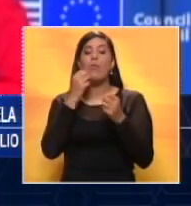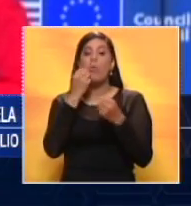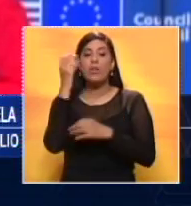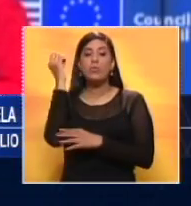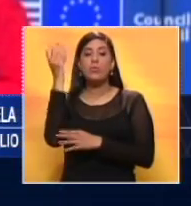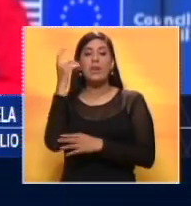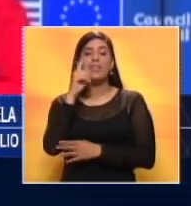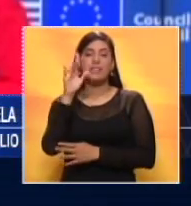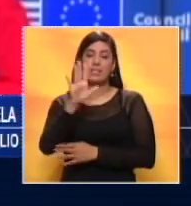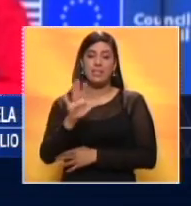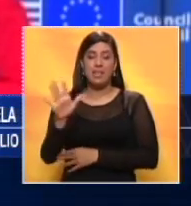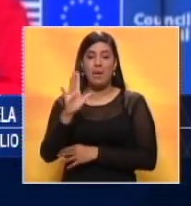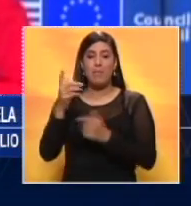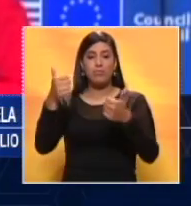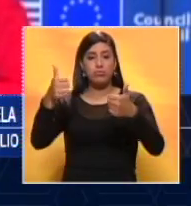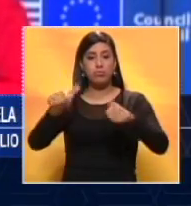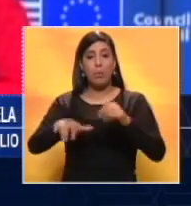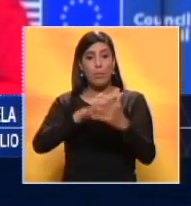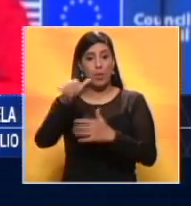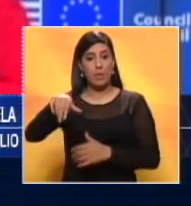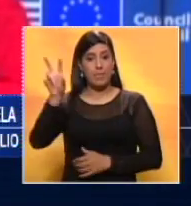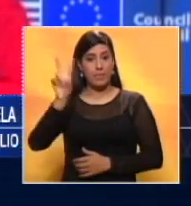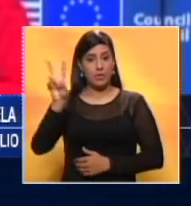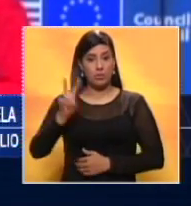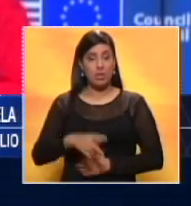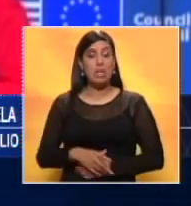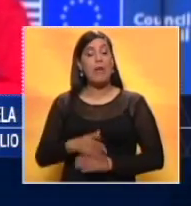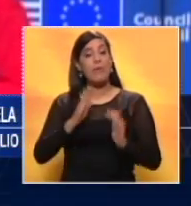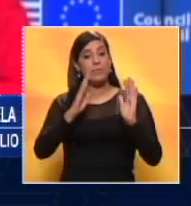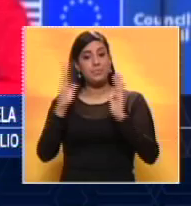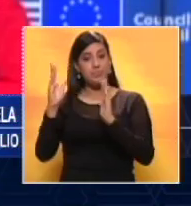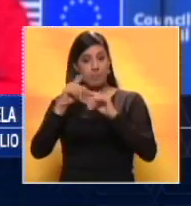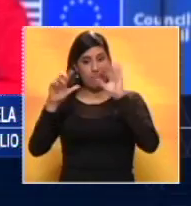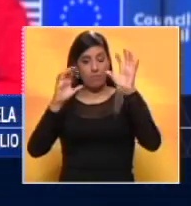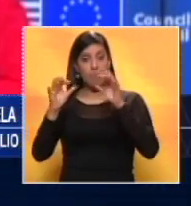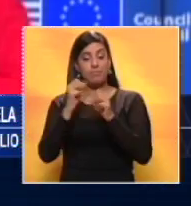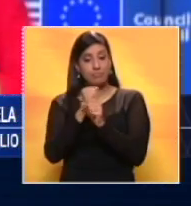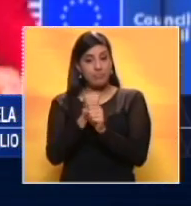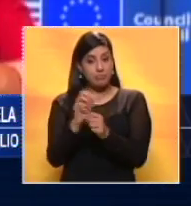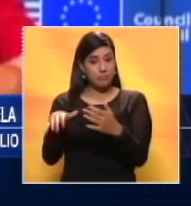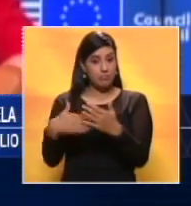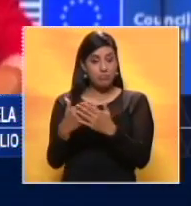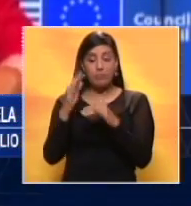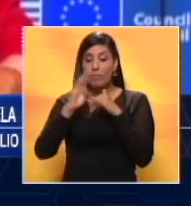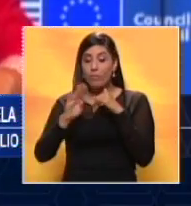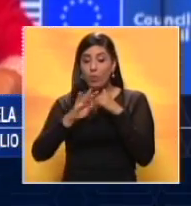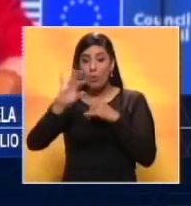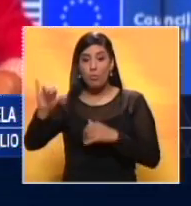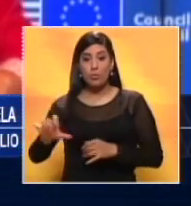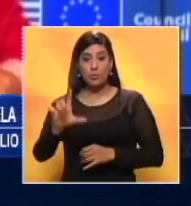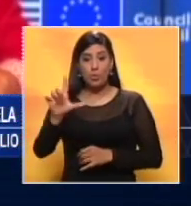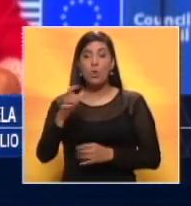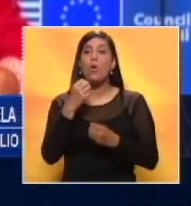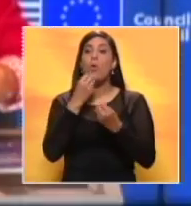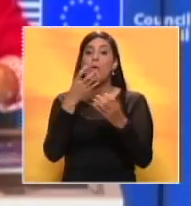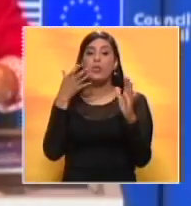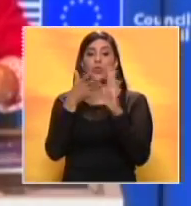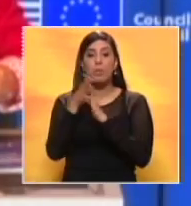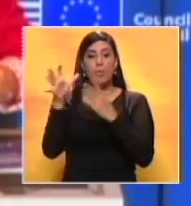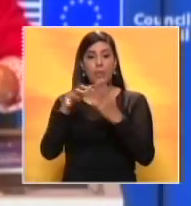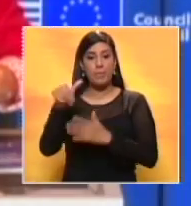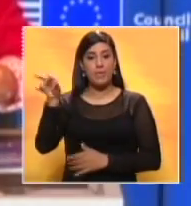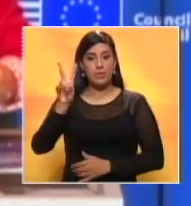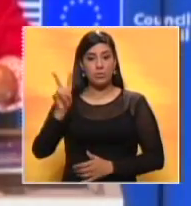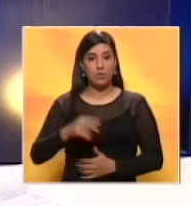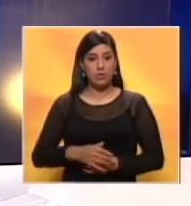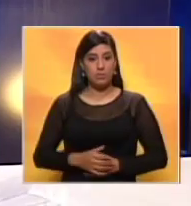discurso lo que considera el deterioro de la situación en nuestro país. El organismo multilateral esperará hasta finales de julio para pronunciarse sobre